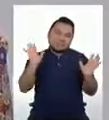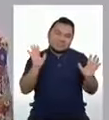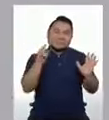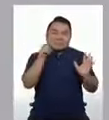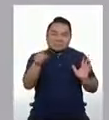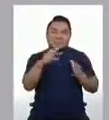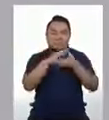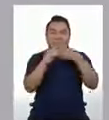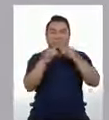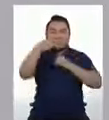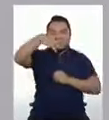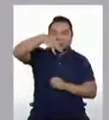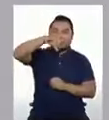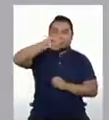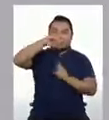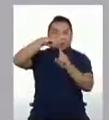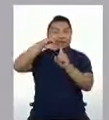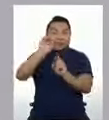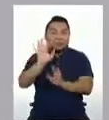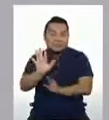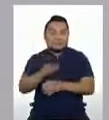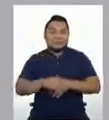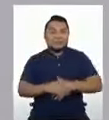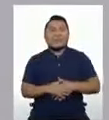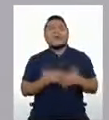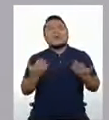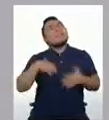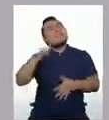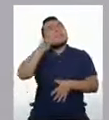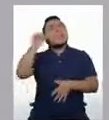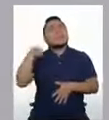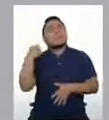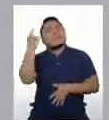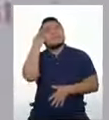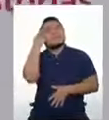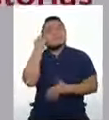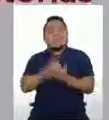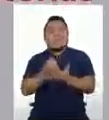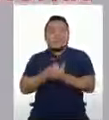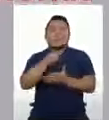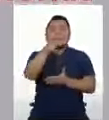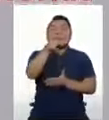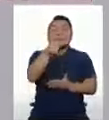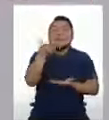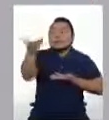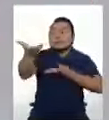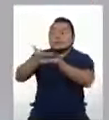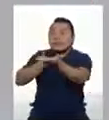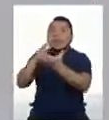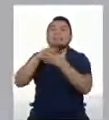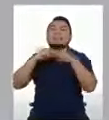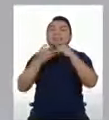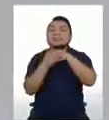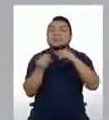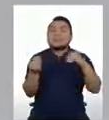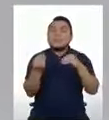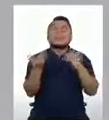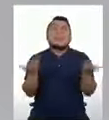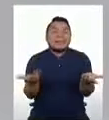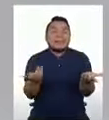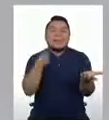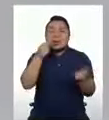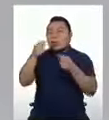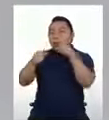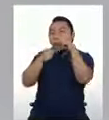fenómeno. El día de ayer les propuse un reto, ¿se acuerdan? El intercambio de historias, que consistía